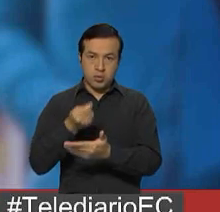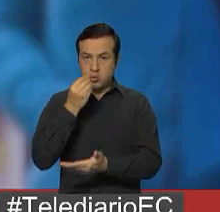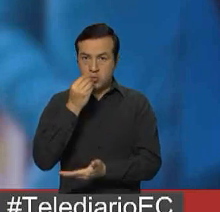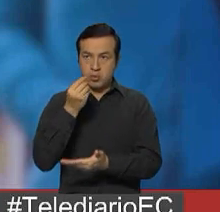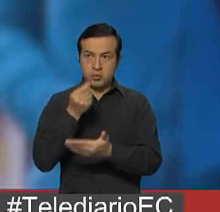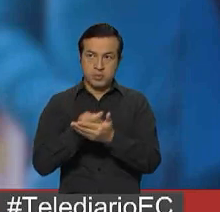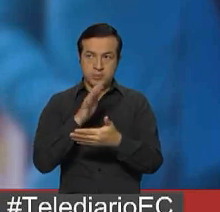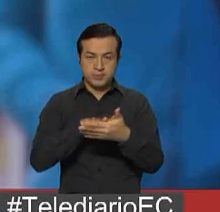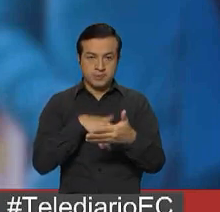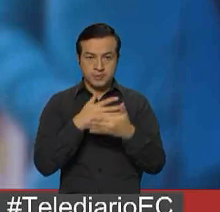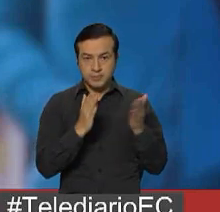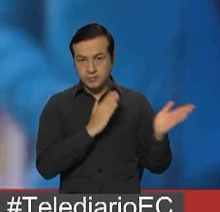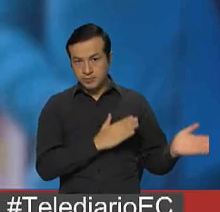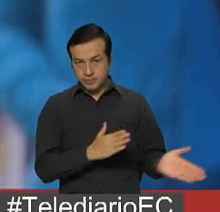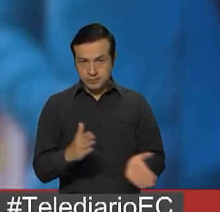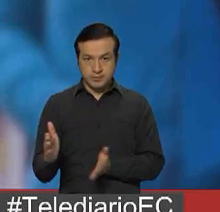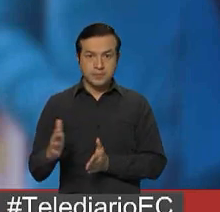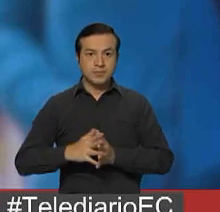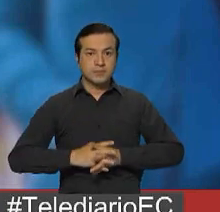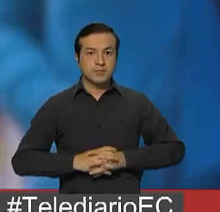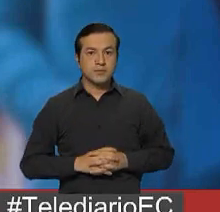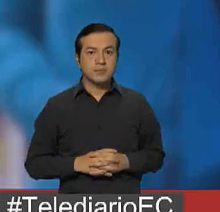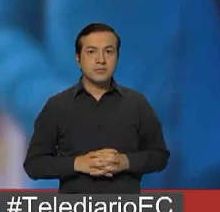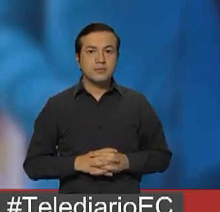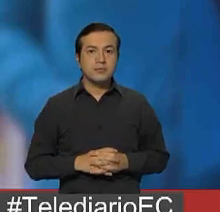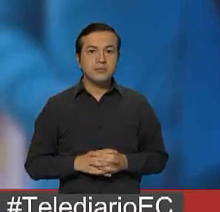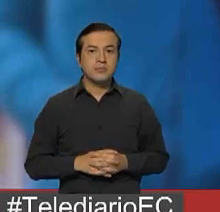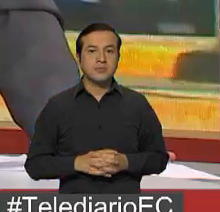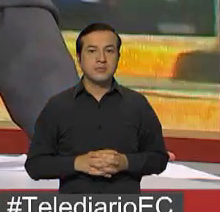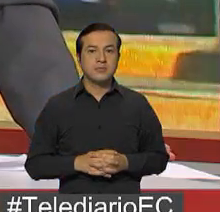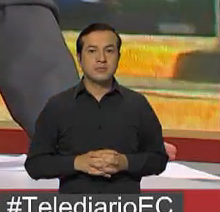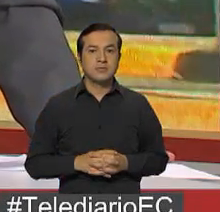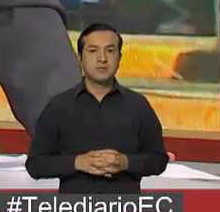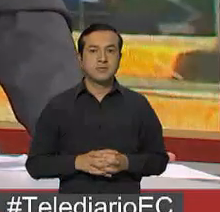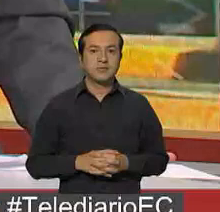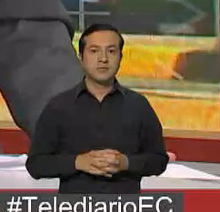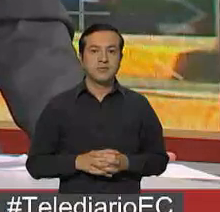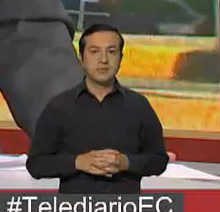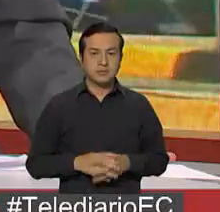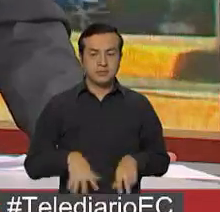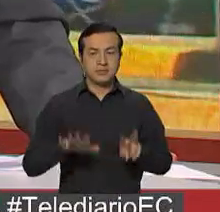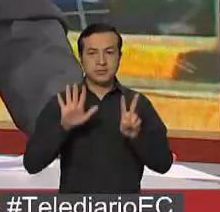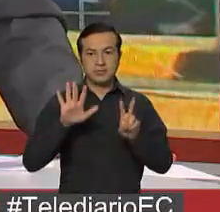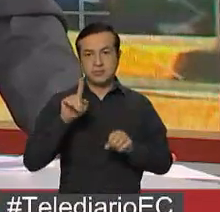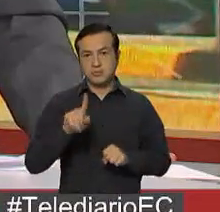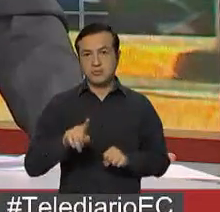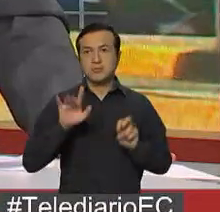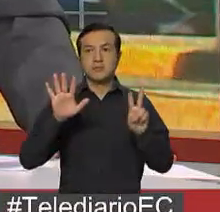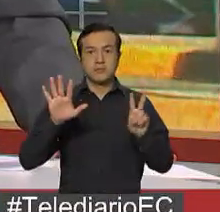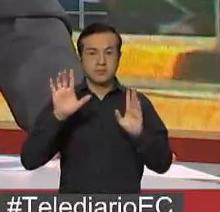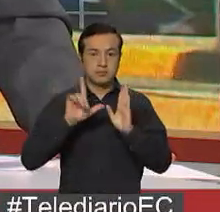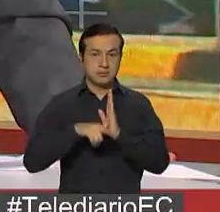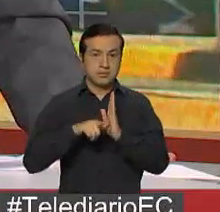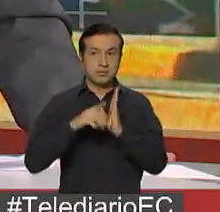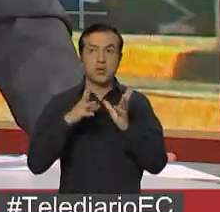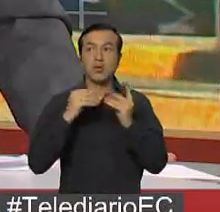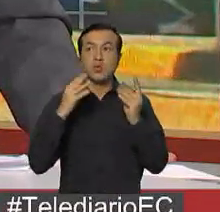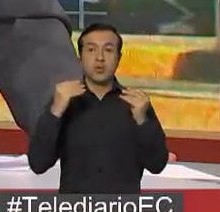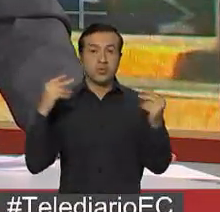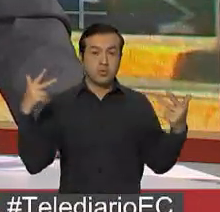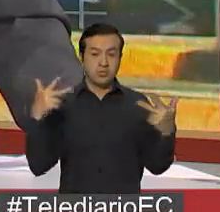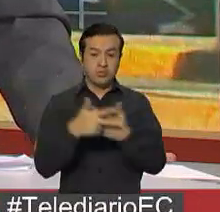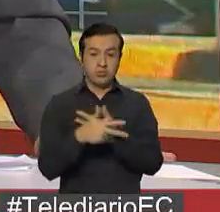el horario permitido botelho medios públicos siete de la mañana siete minutos una elevada circulación